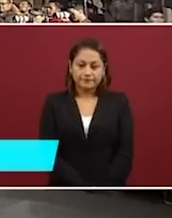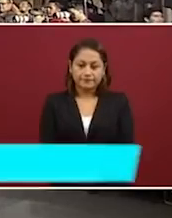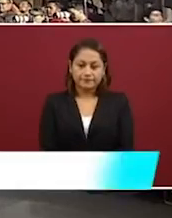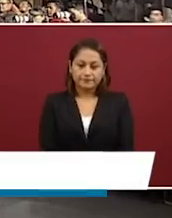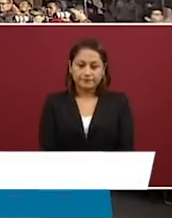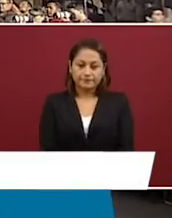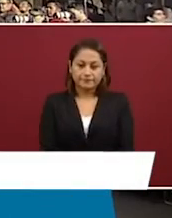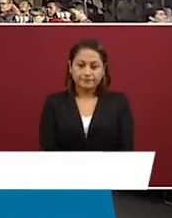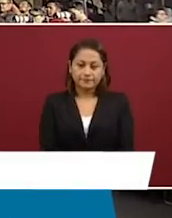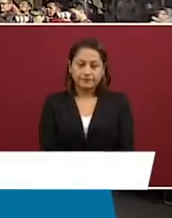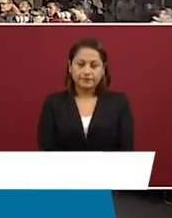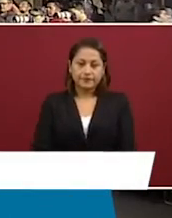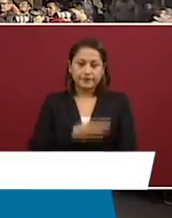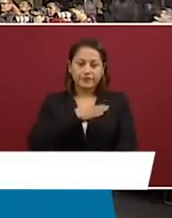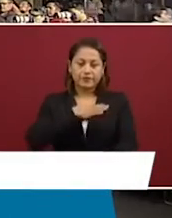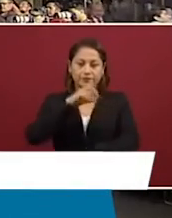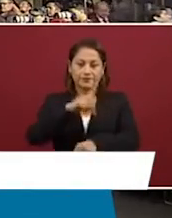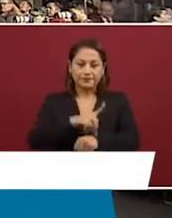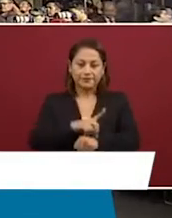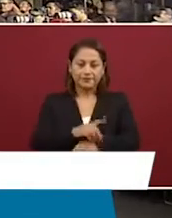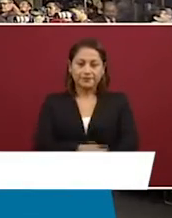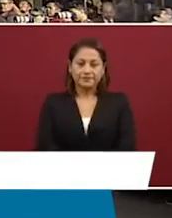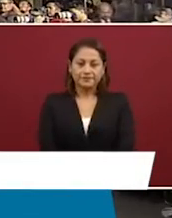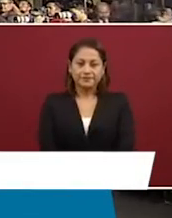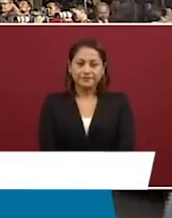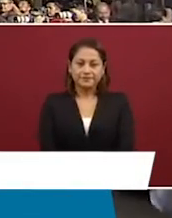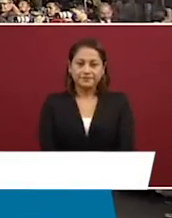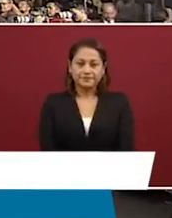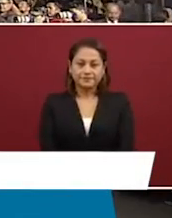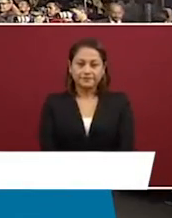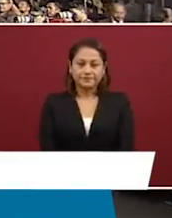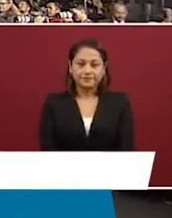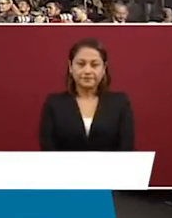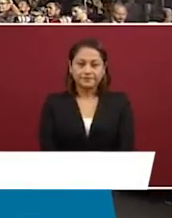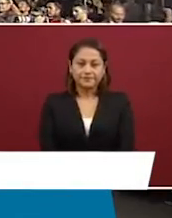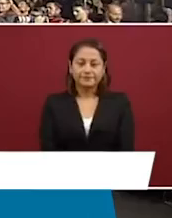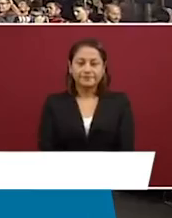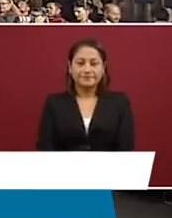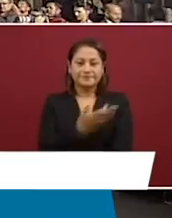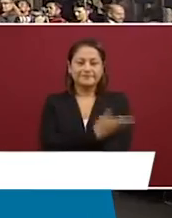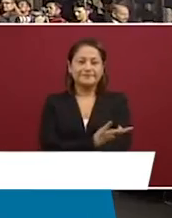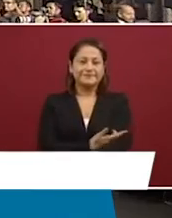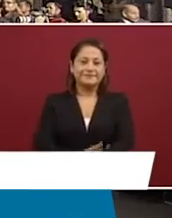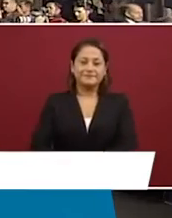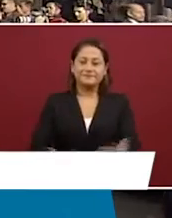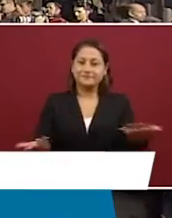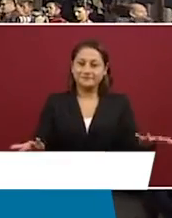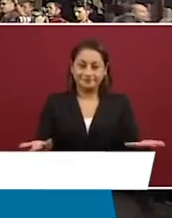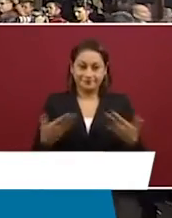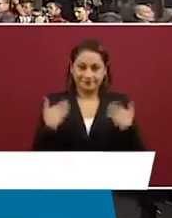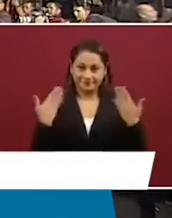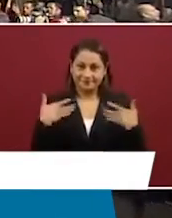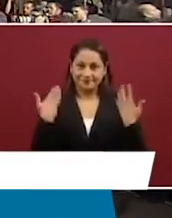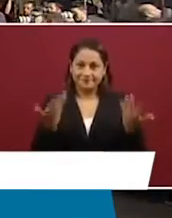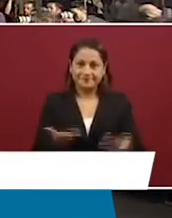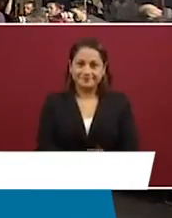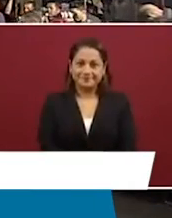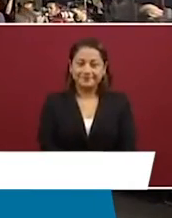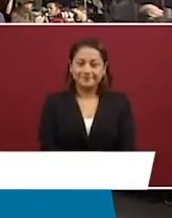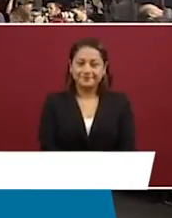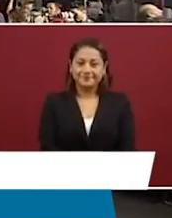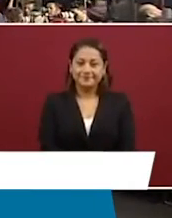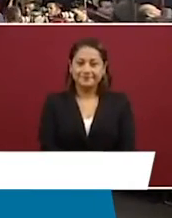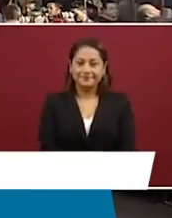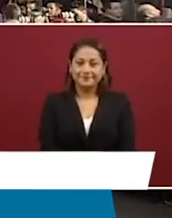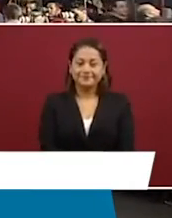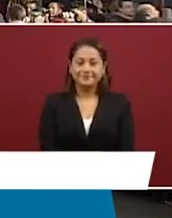Canadá por su respaldo a las políticas que se implementan en el país para atender la migración. Además, anunció una posible reunión